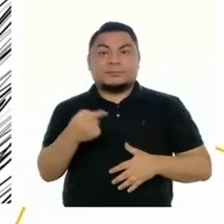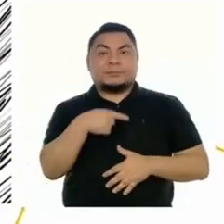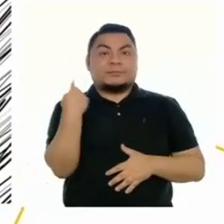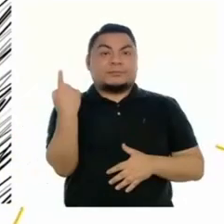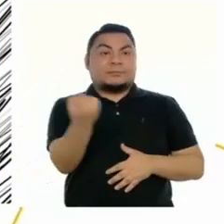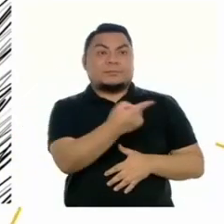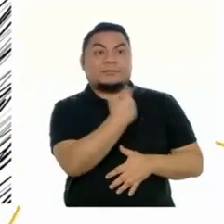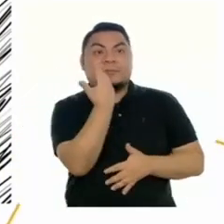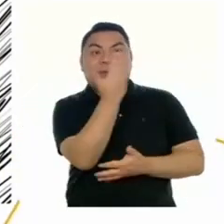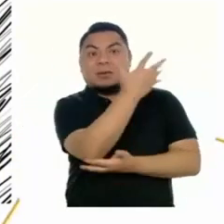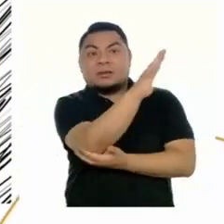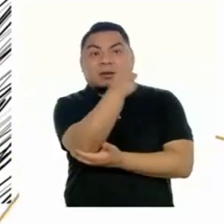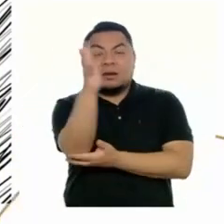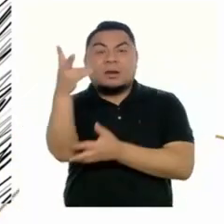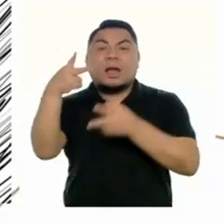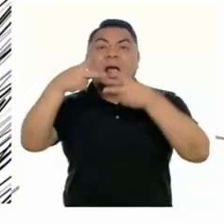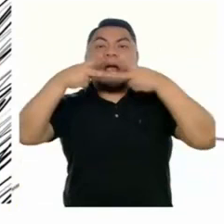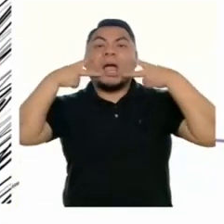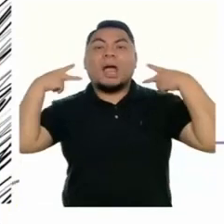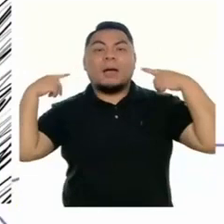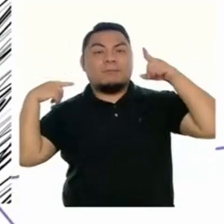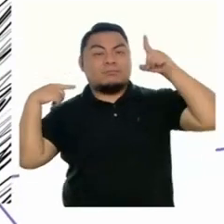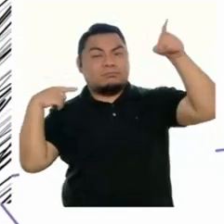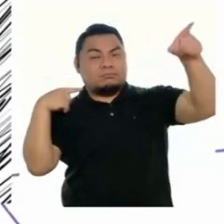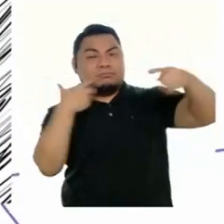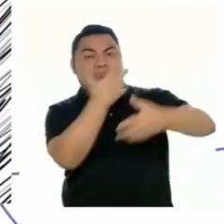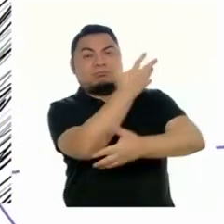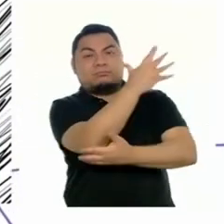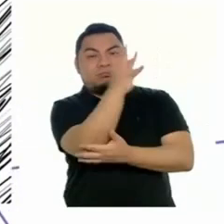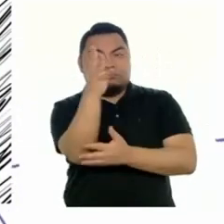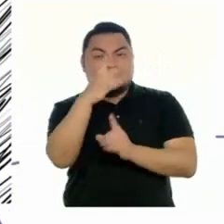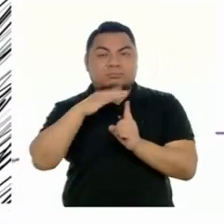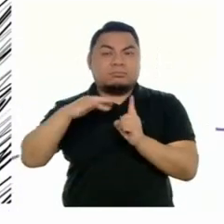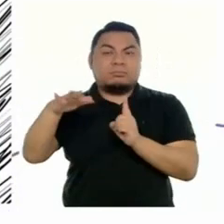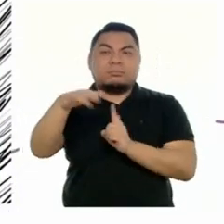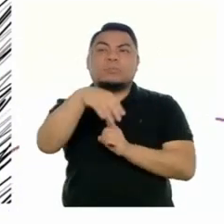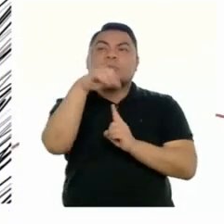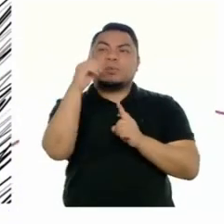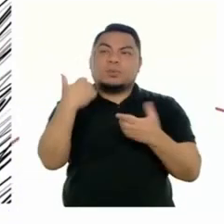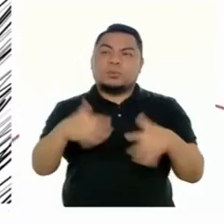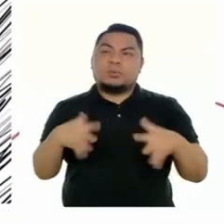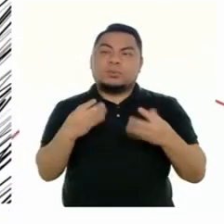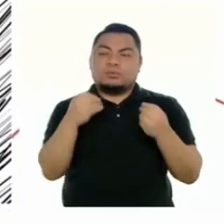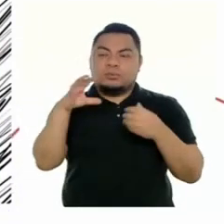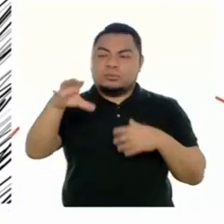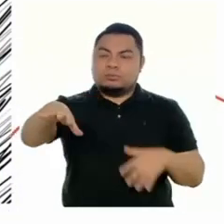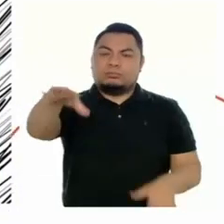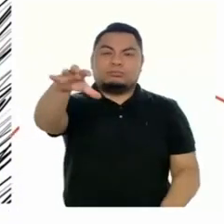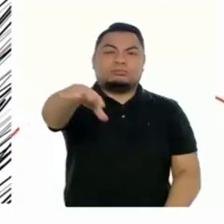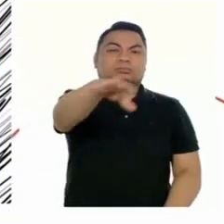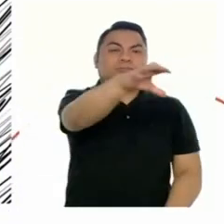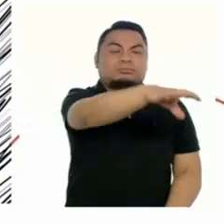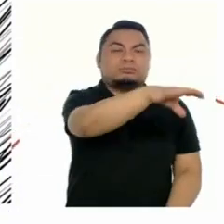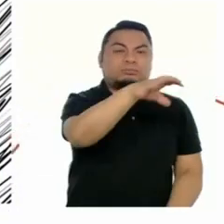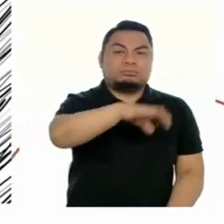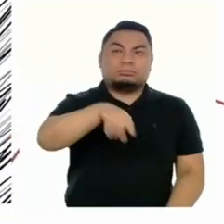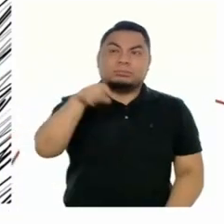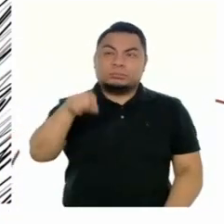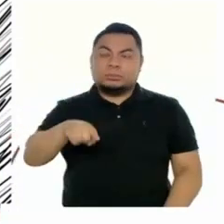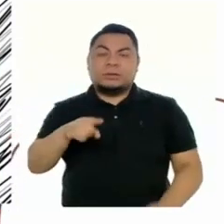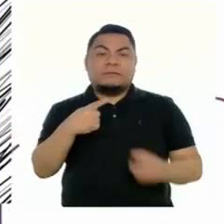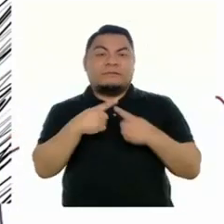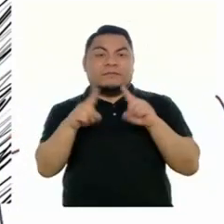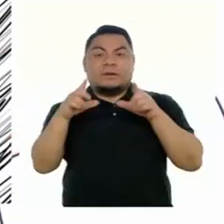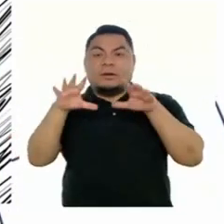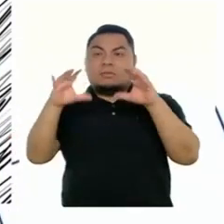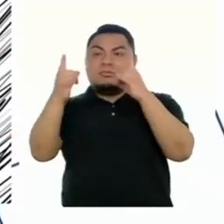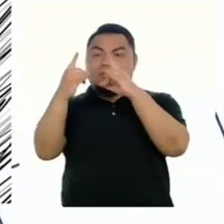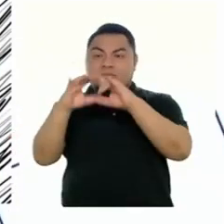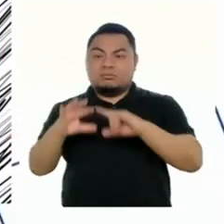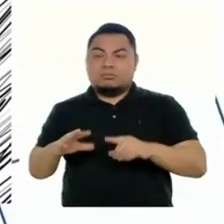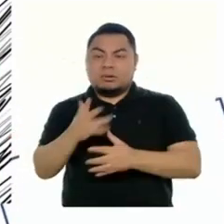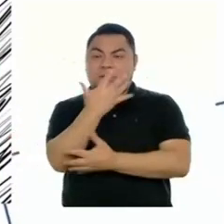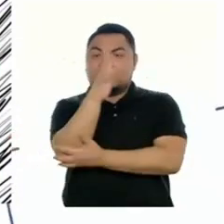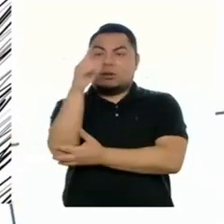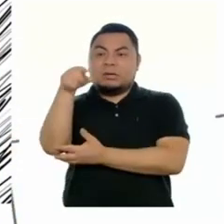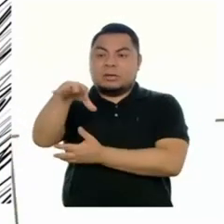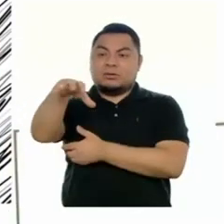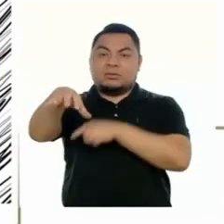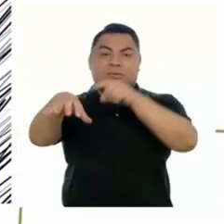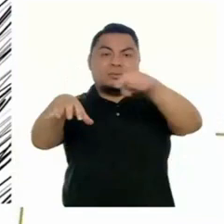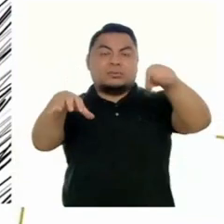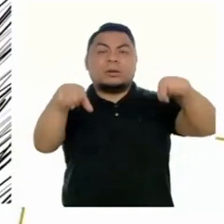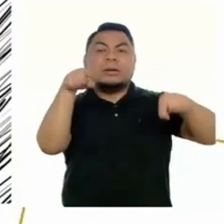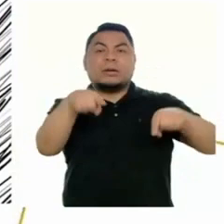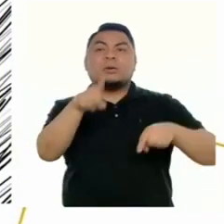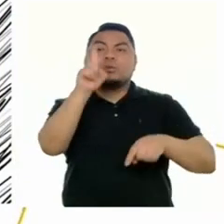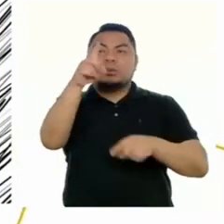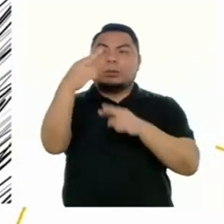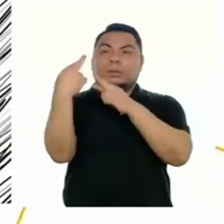Nuestros bosques amazónicos están organizados en un conjunto de categorías territoriales. Cada tipo de bosque cuenta con un responsable para